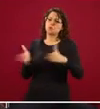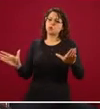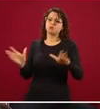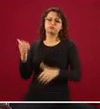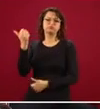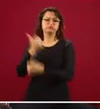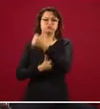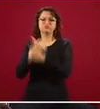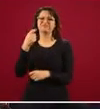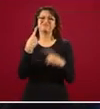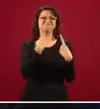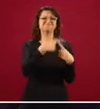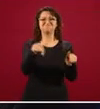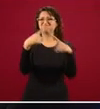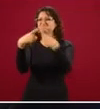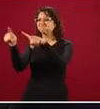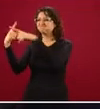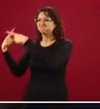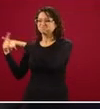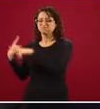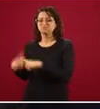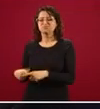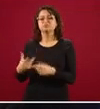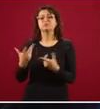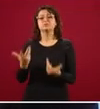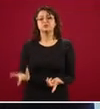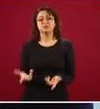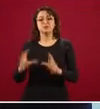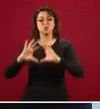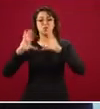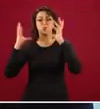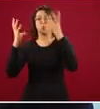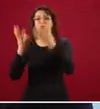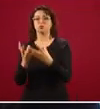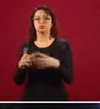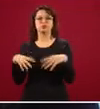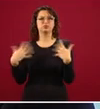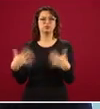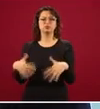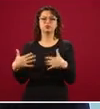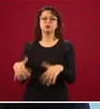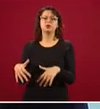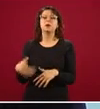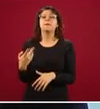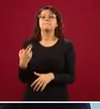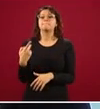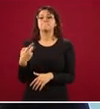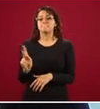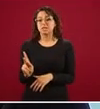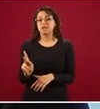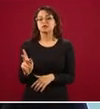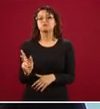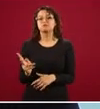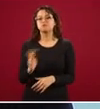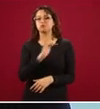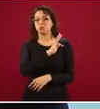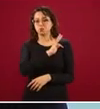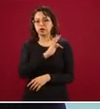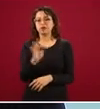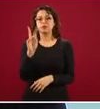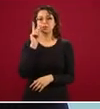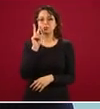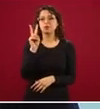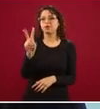un mercado diverso, es más diverso si se considera el mundo en su conjunto, y aquí lo que puede distinguir